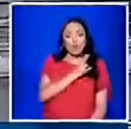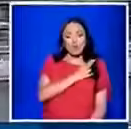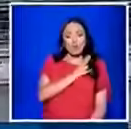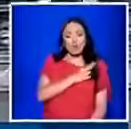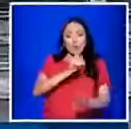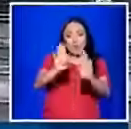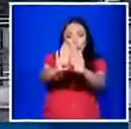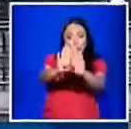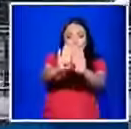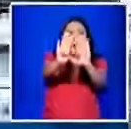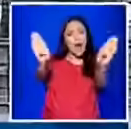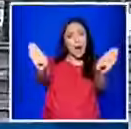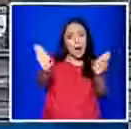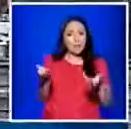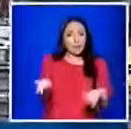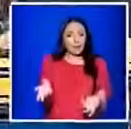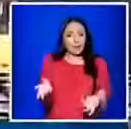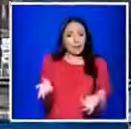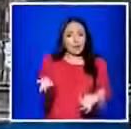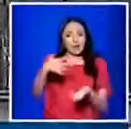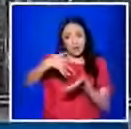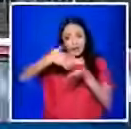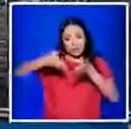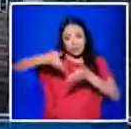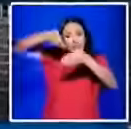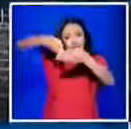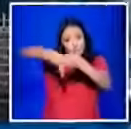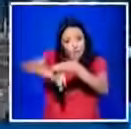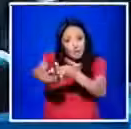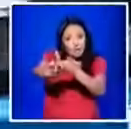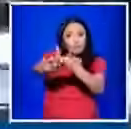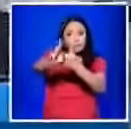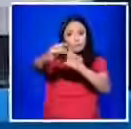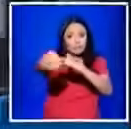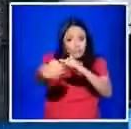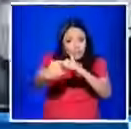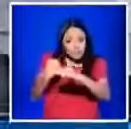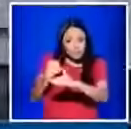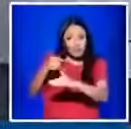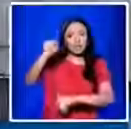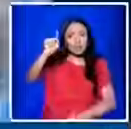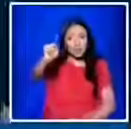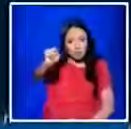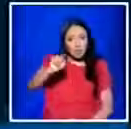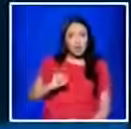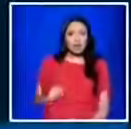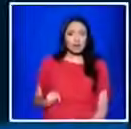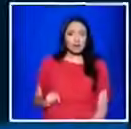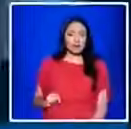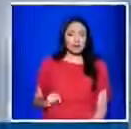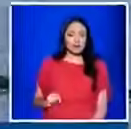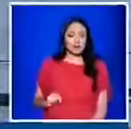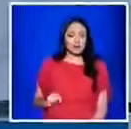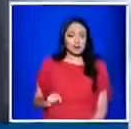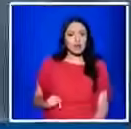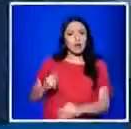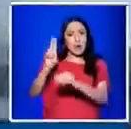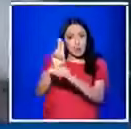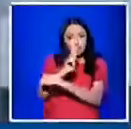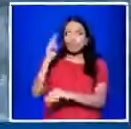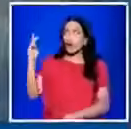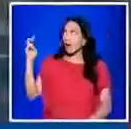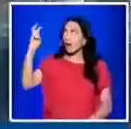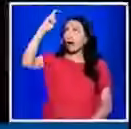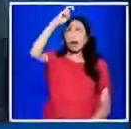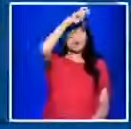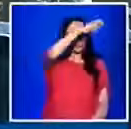abra para que los estudiantes ingresen y salgan por ahí. ¿Utilizan el puente peatonal? Claro, que utilicen